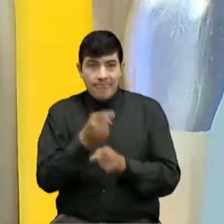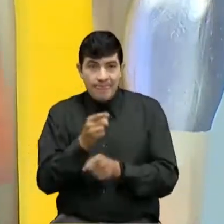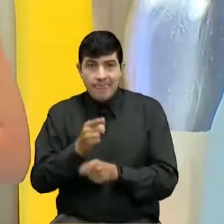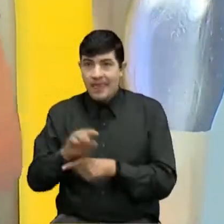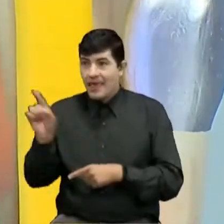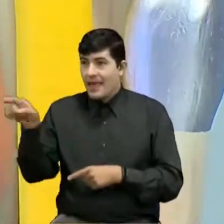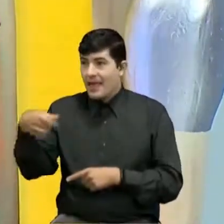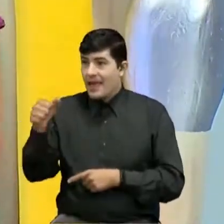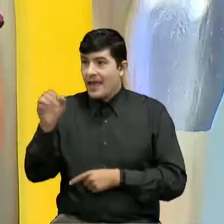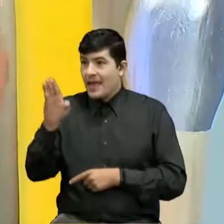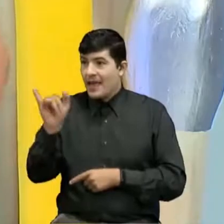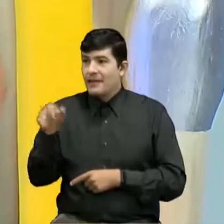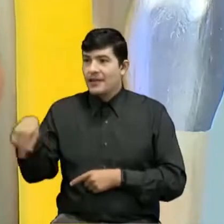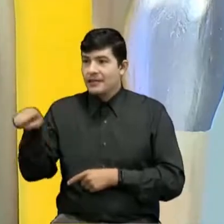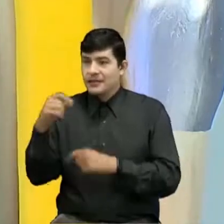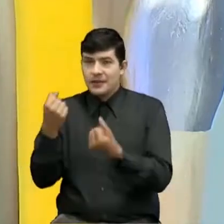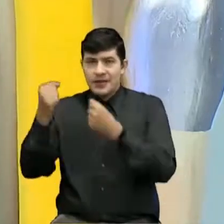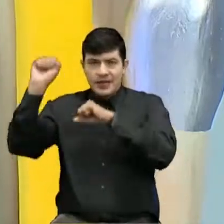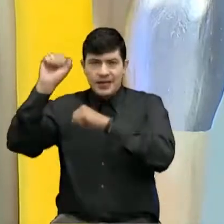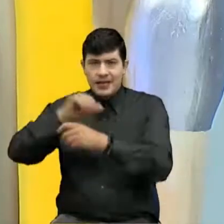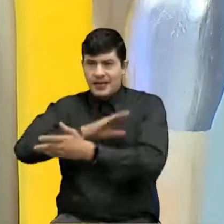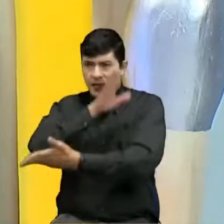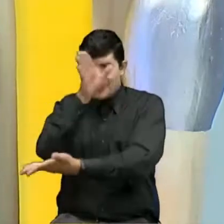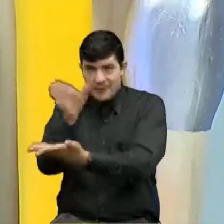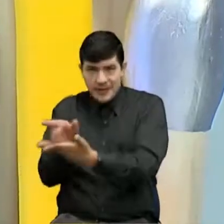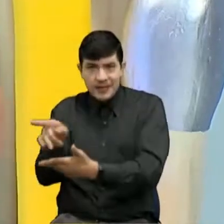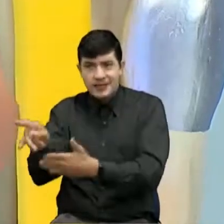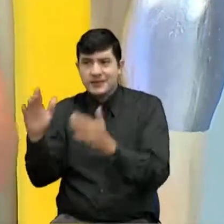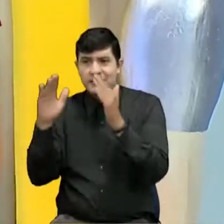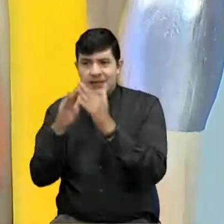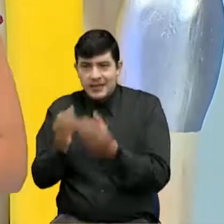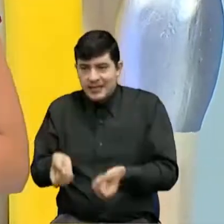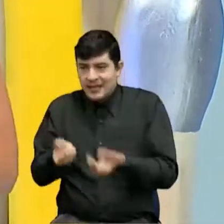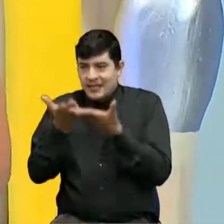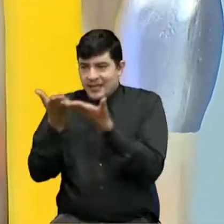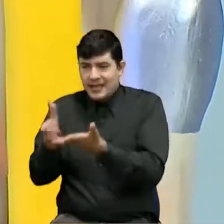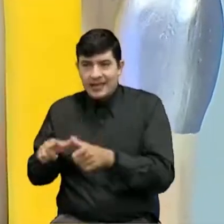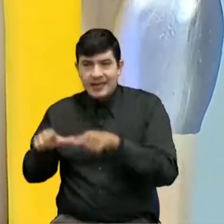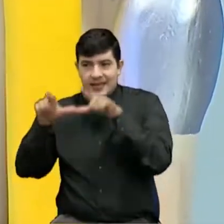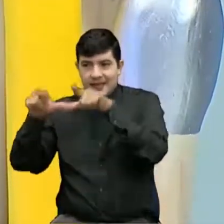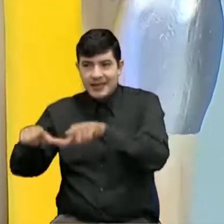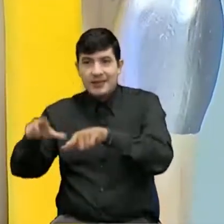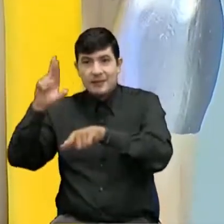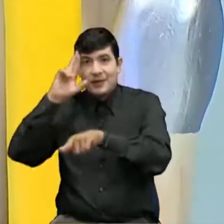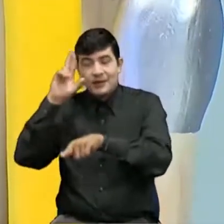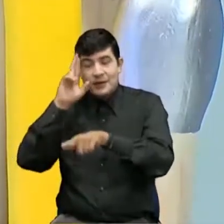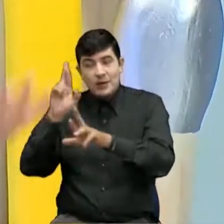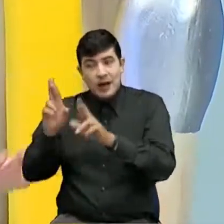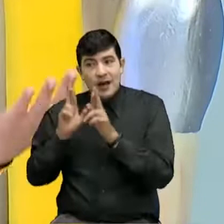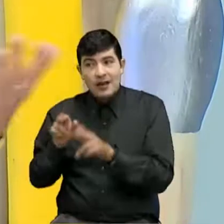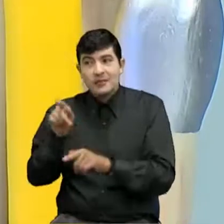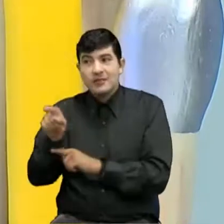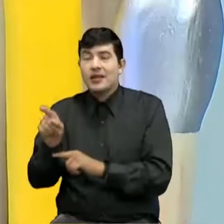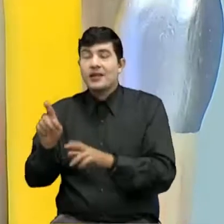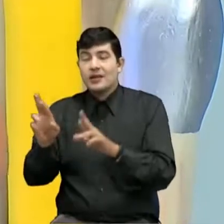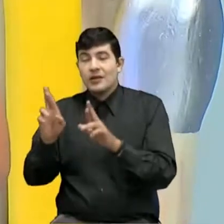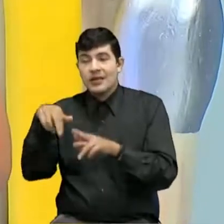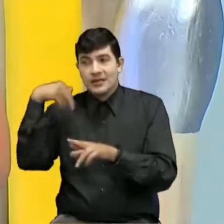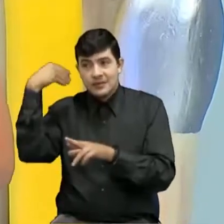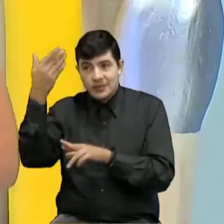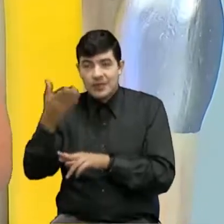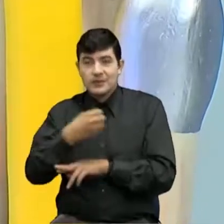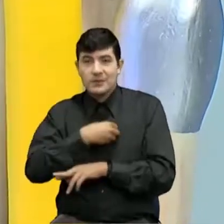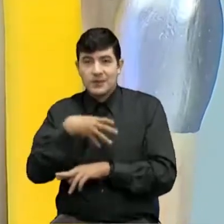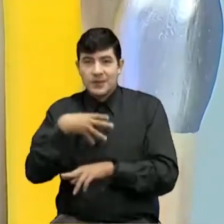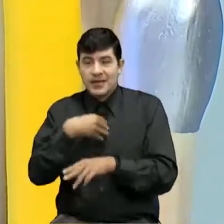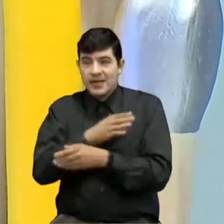de nuestras ganadoras y fuimos hasta su casita a entregarle el regalo. Así es que bueno, Gaby, yo espero tener la posibilidad de volver